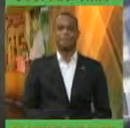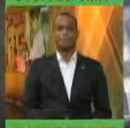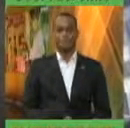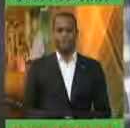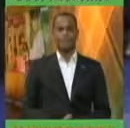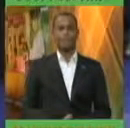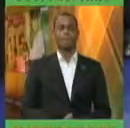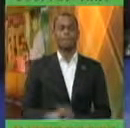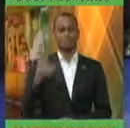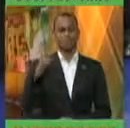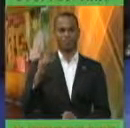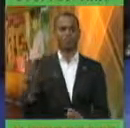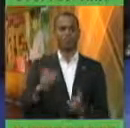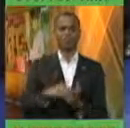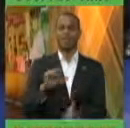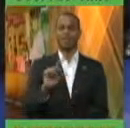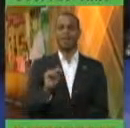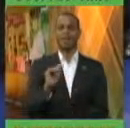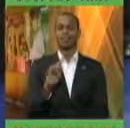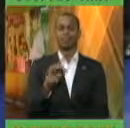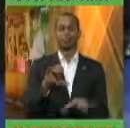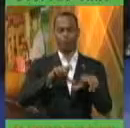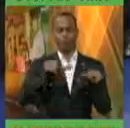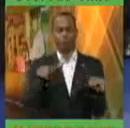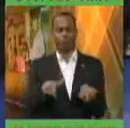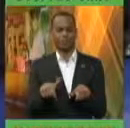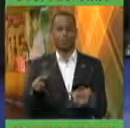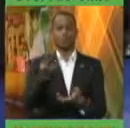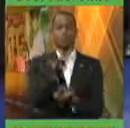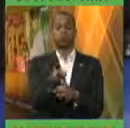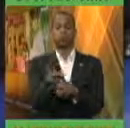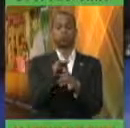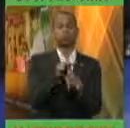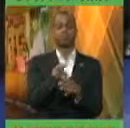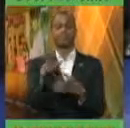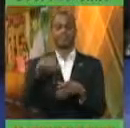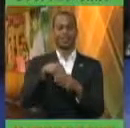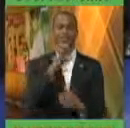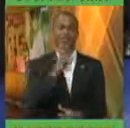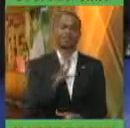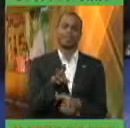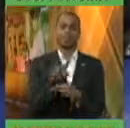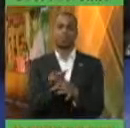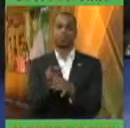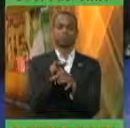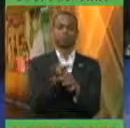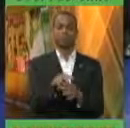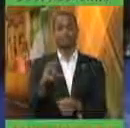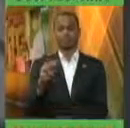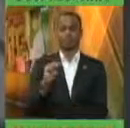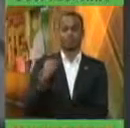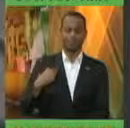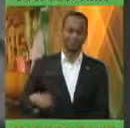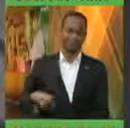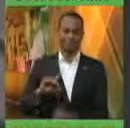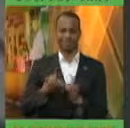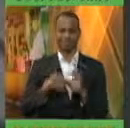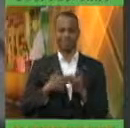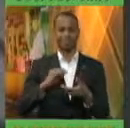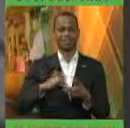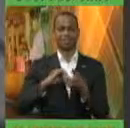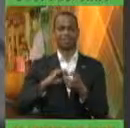estuvo permite la cara es como no soy así y magino corporán el director del canal